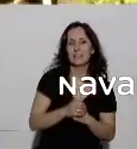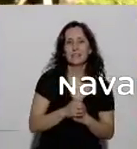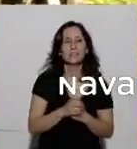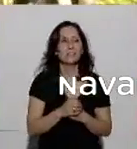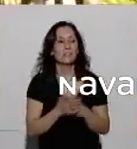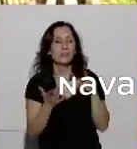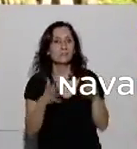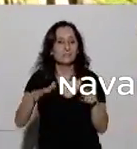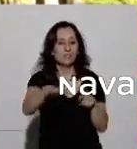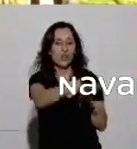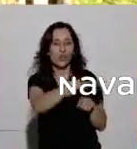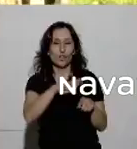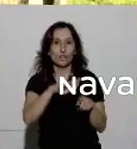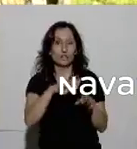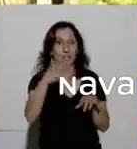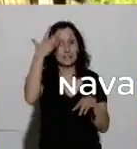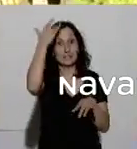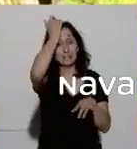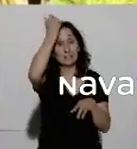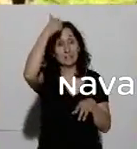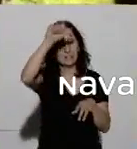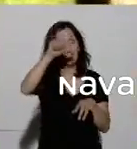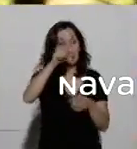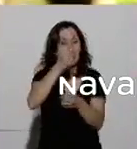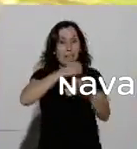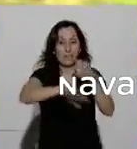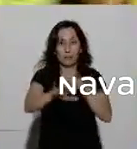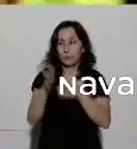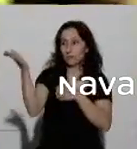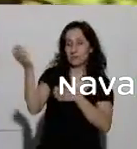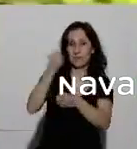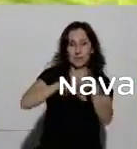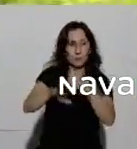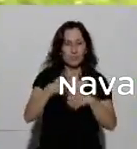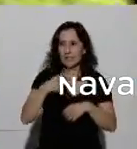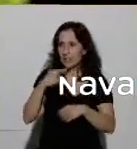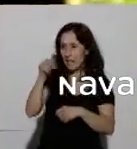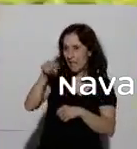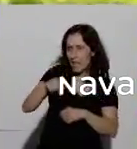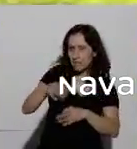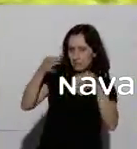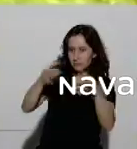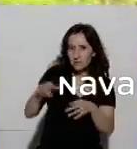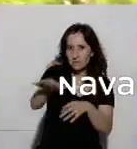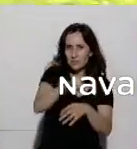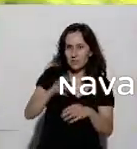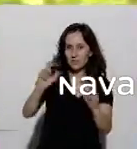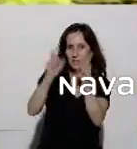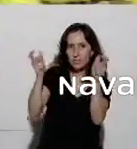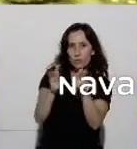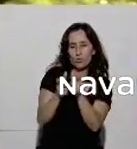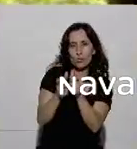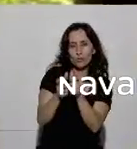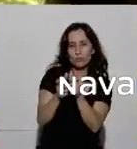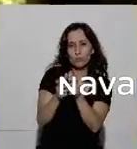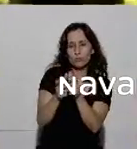descripción geográfica, es el macho cabrío en el campo. Ahí tienes el campo. O sea, que era aquí realmente donde celebraban esas